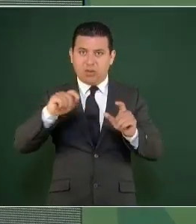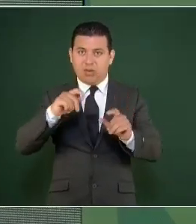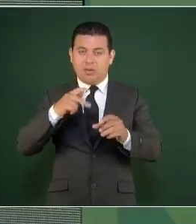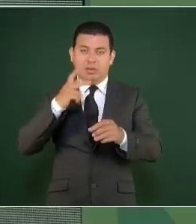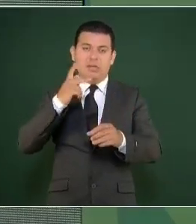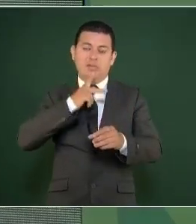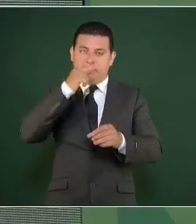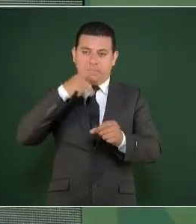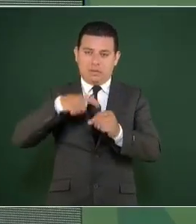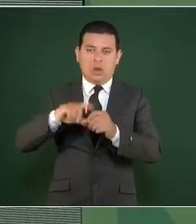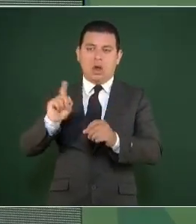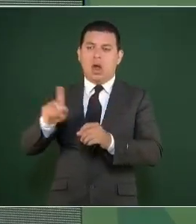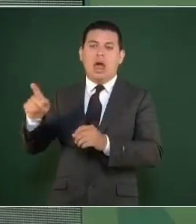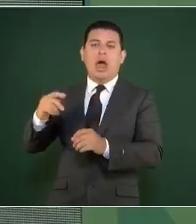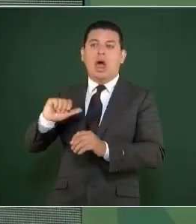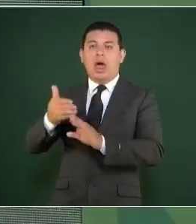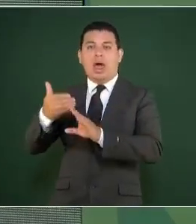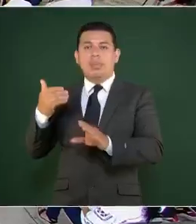que era de